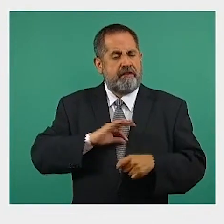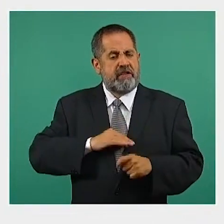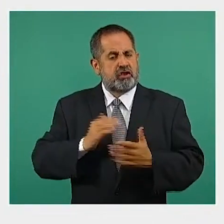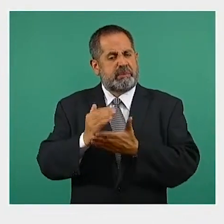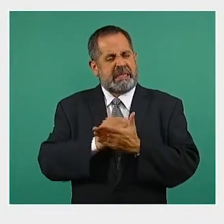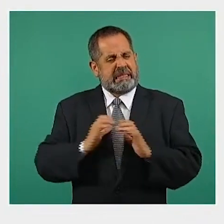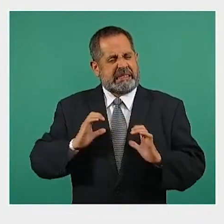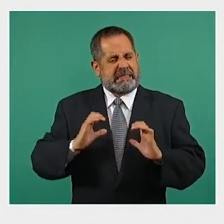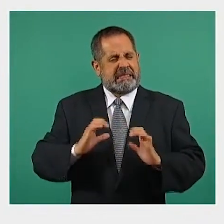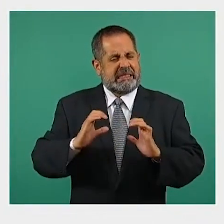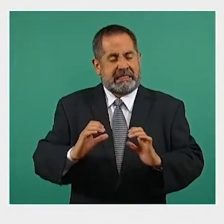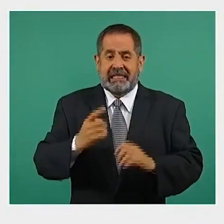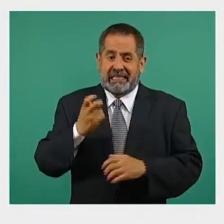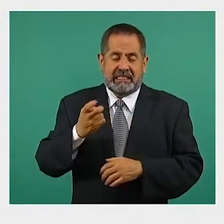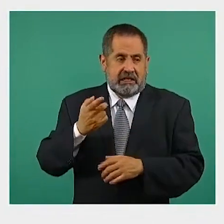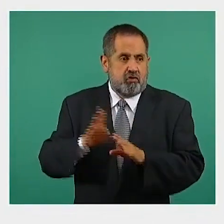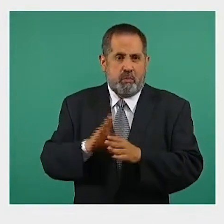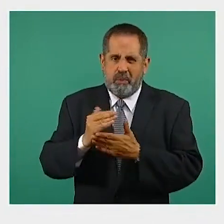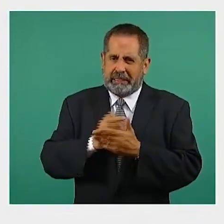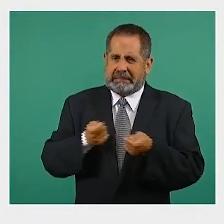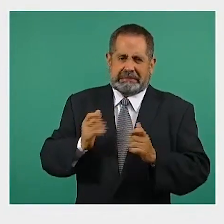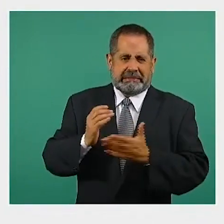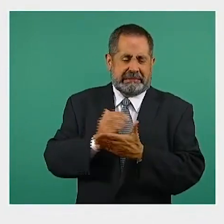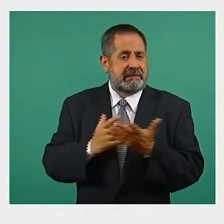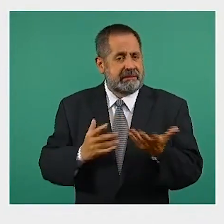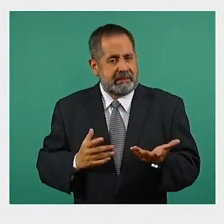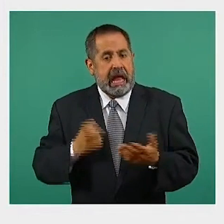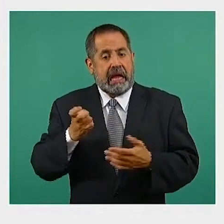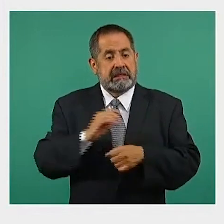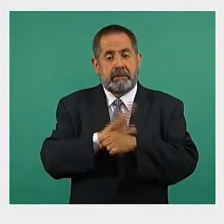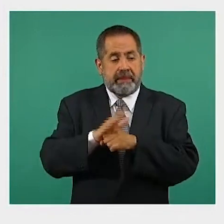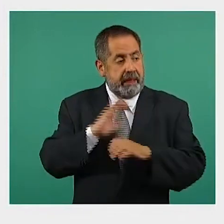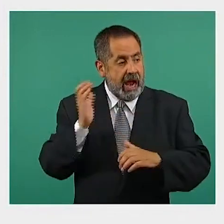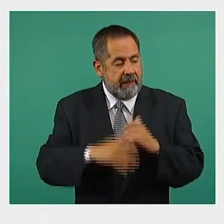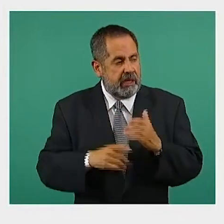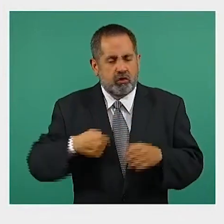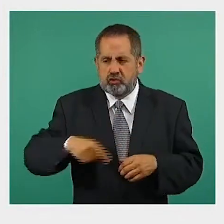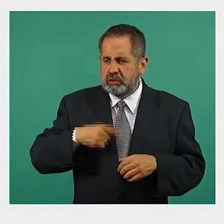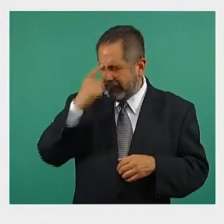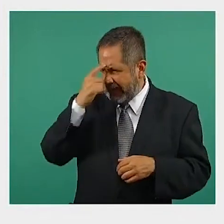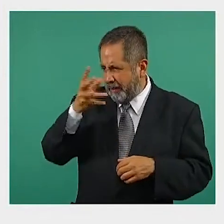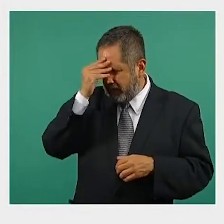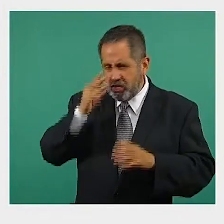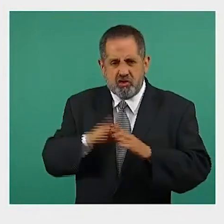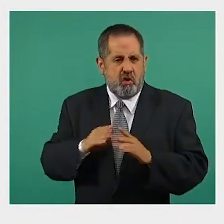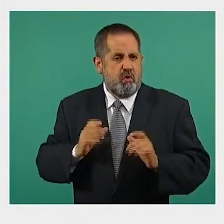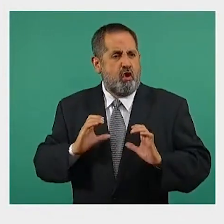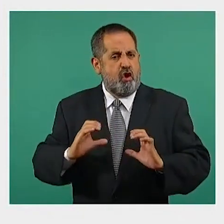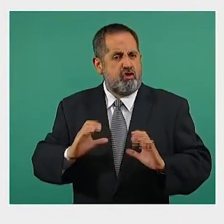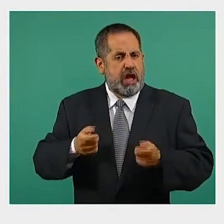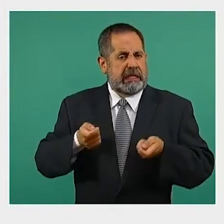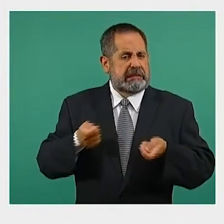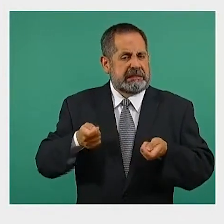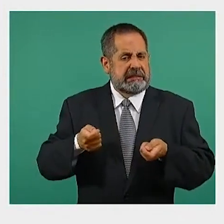infecciones. Una de las mayores secuelas que podría dejar la pandemia es justamente por